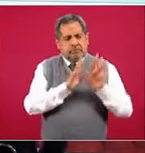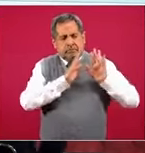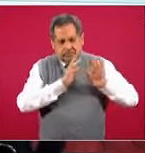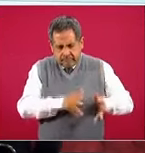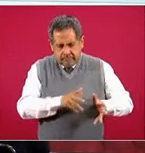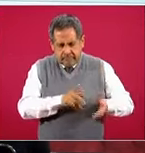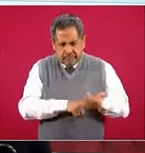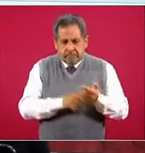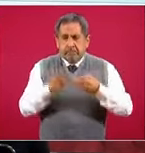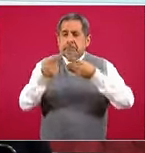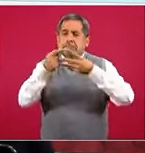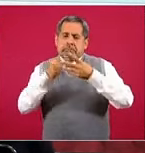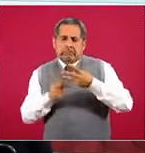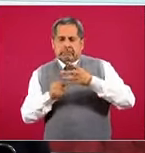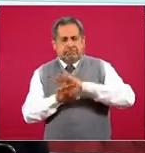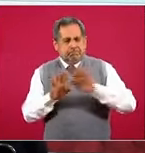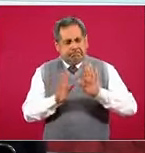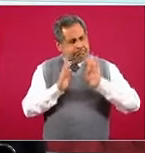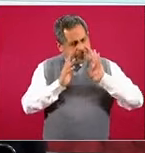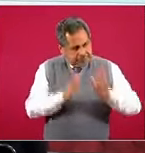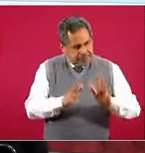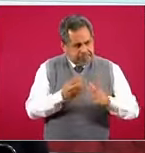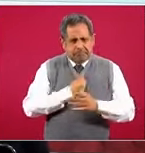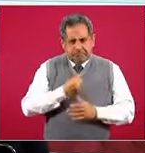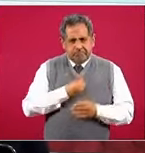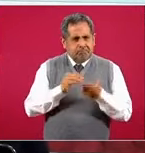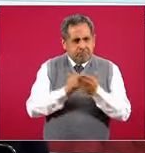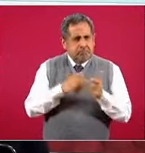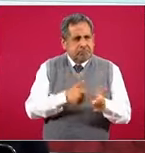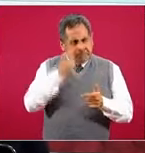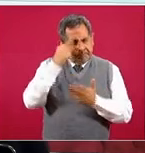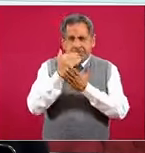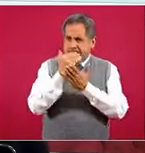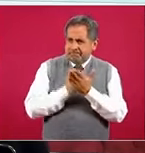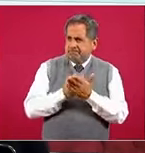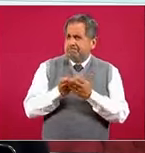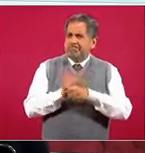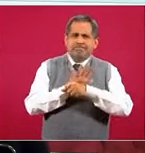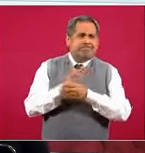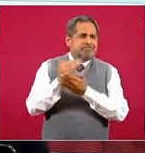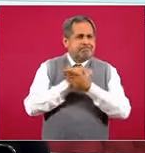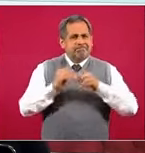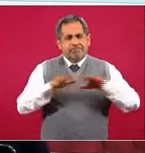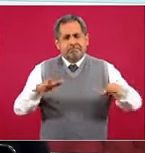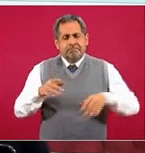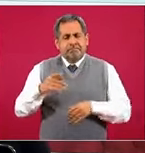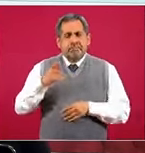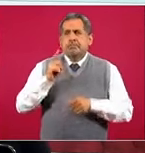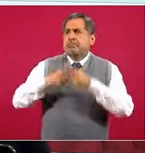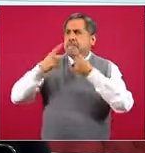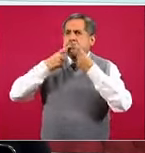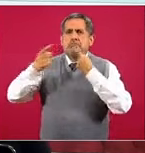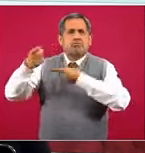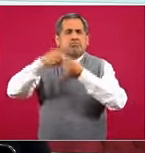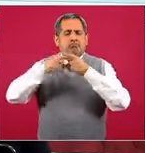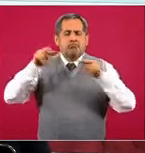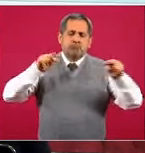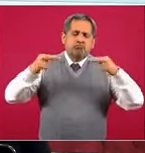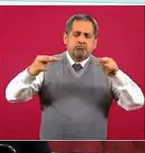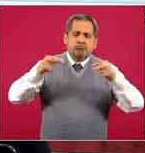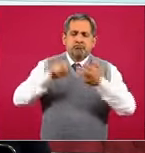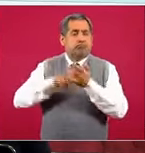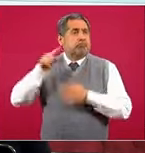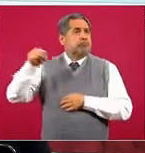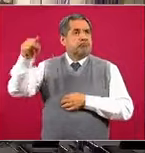riesgo y así hacer equipo con nosotros para saber cómo ven ellos desde el ámbito local